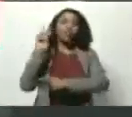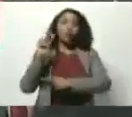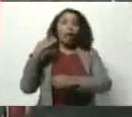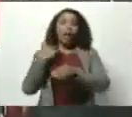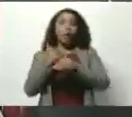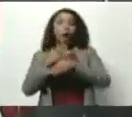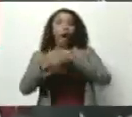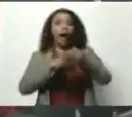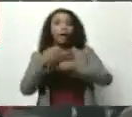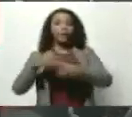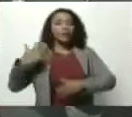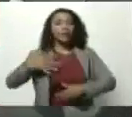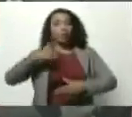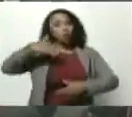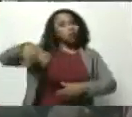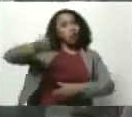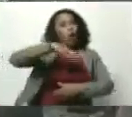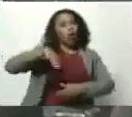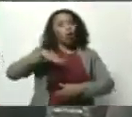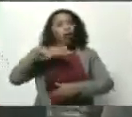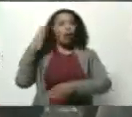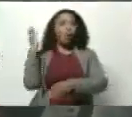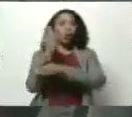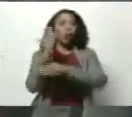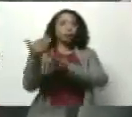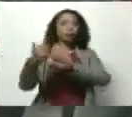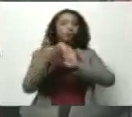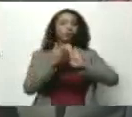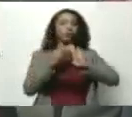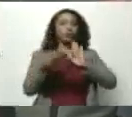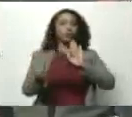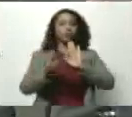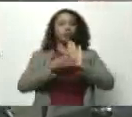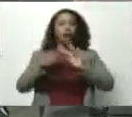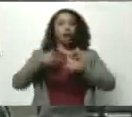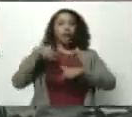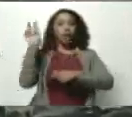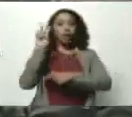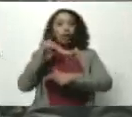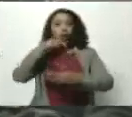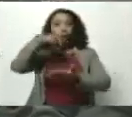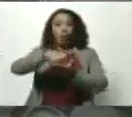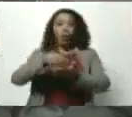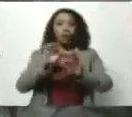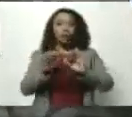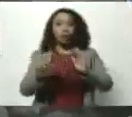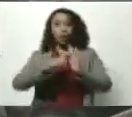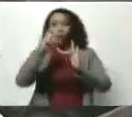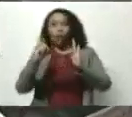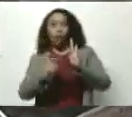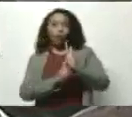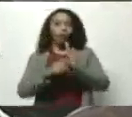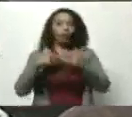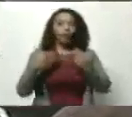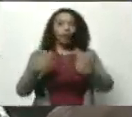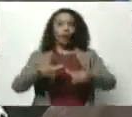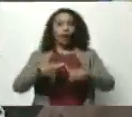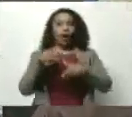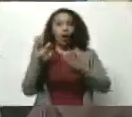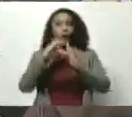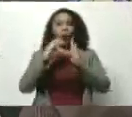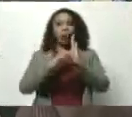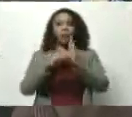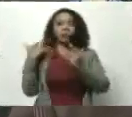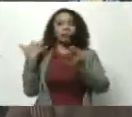importan las sanciones que se le ha impuesto a venezuela así lo ha mencionado el secretario general de la opep